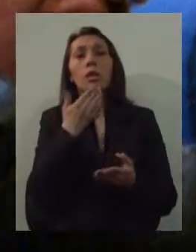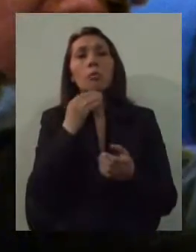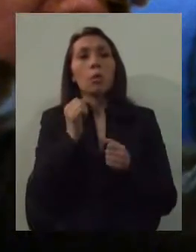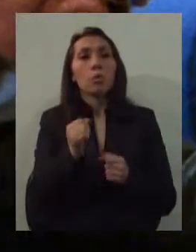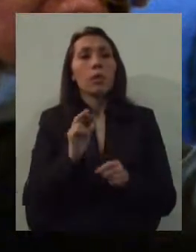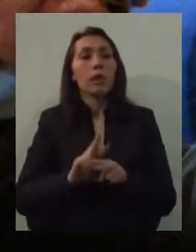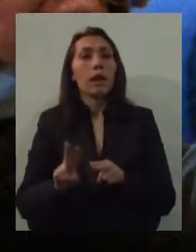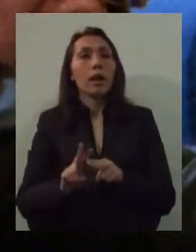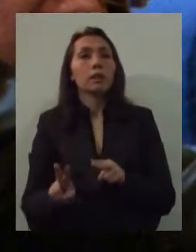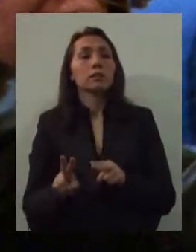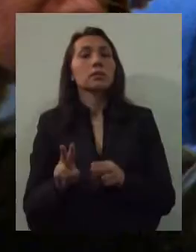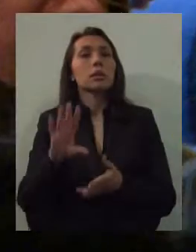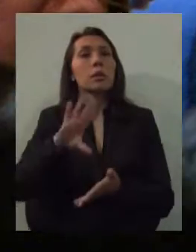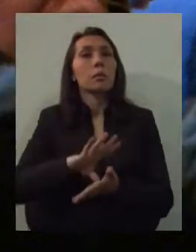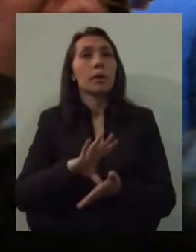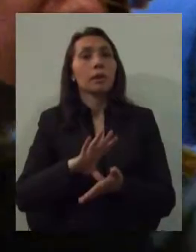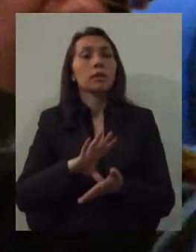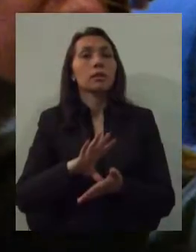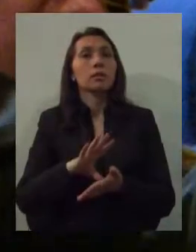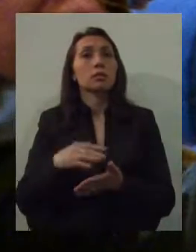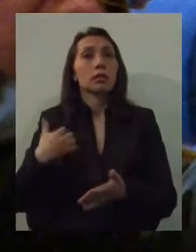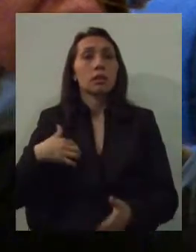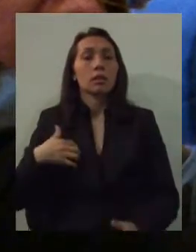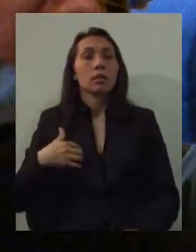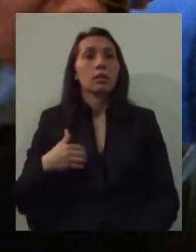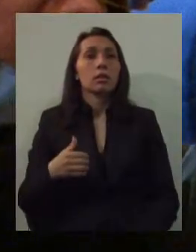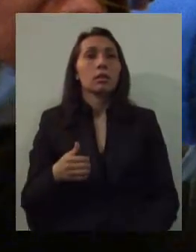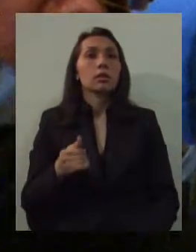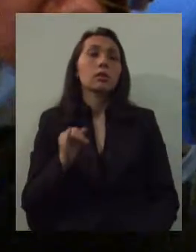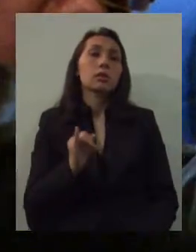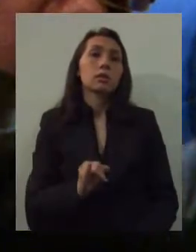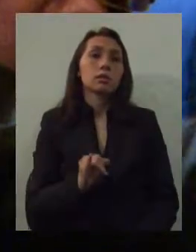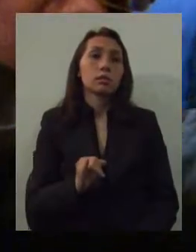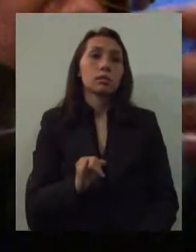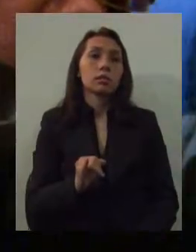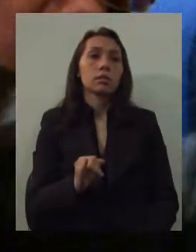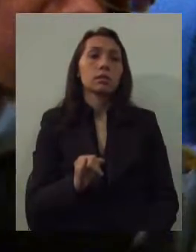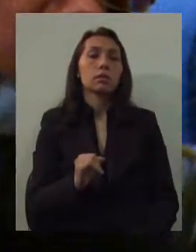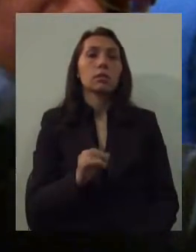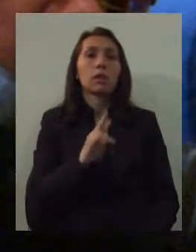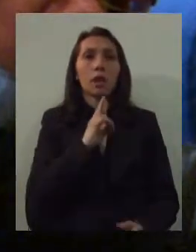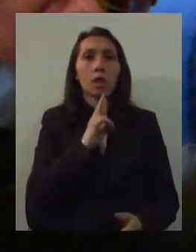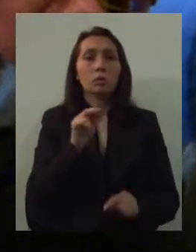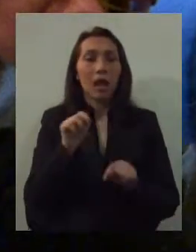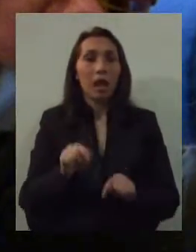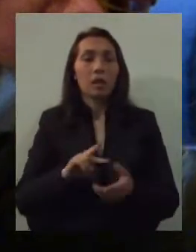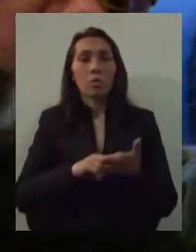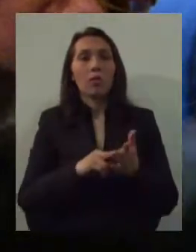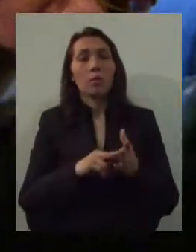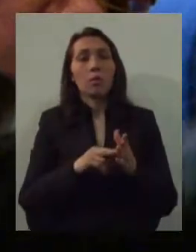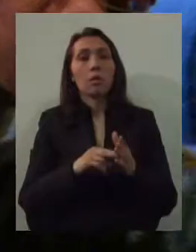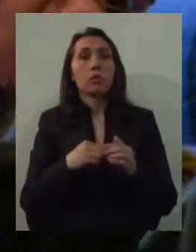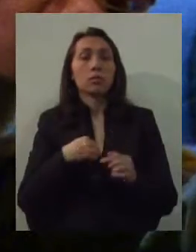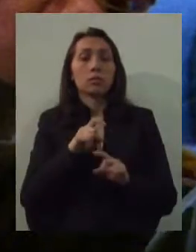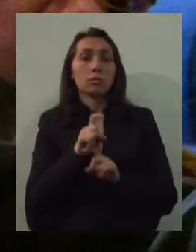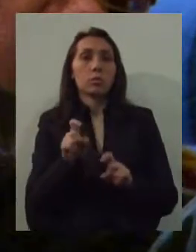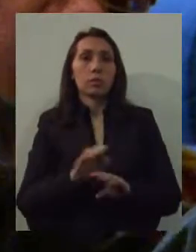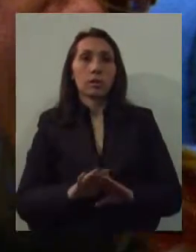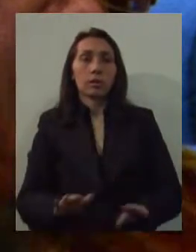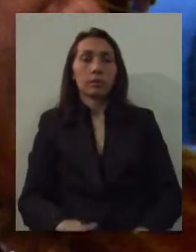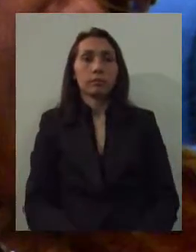hacerlo en país de Argentina y resolver aquí el conflicto? Esa es mi pregunta más que